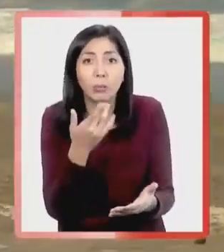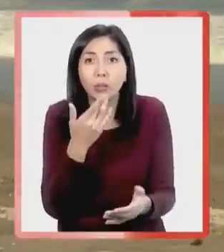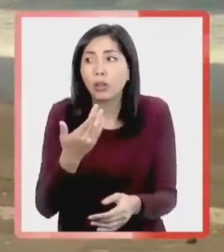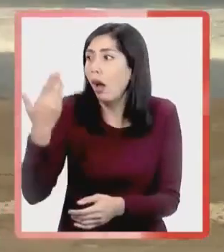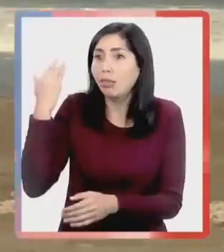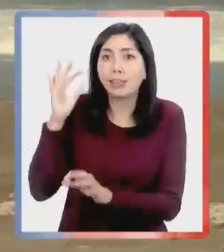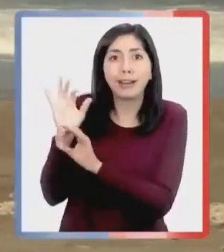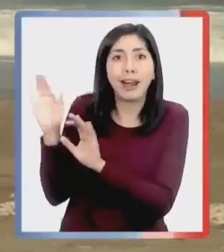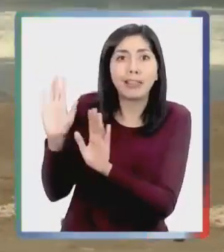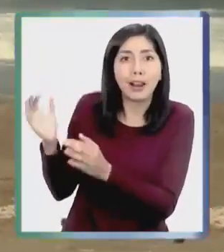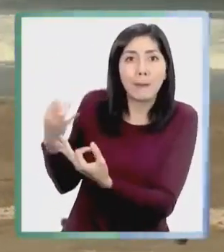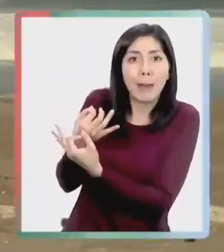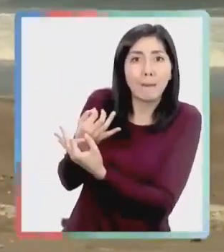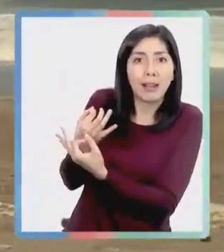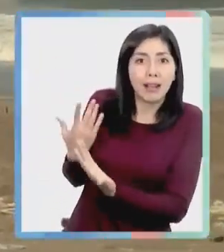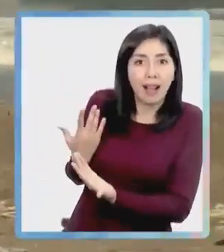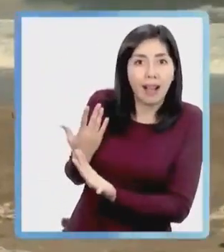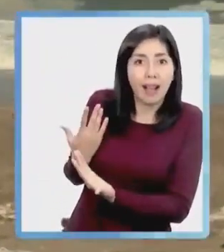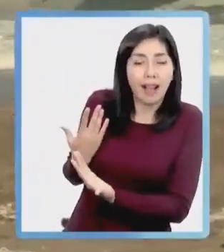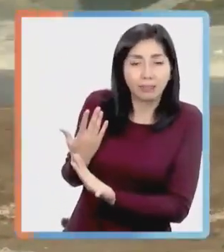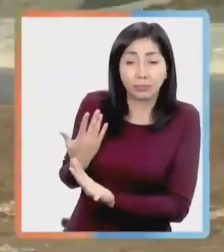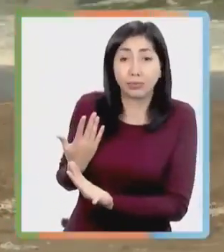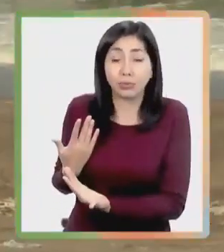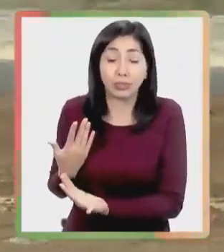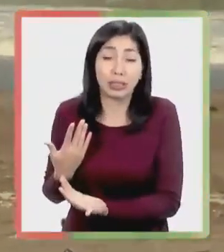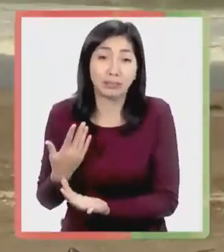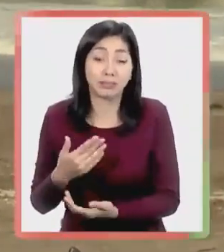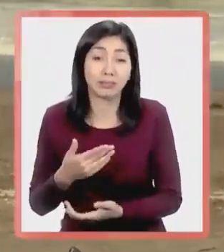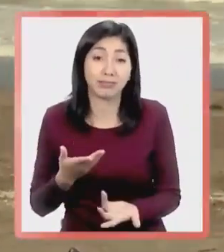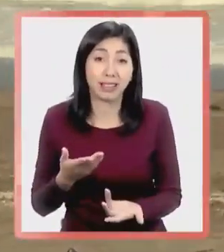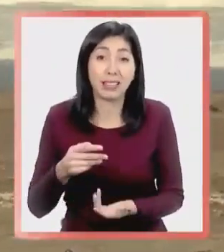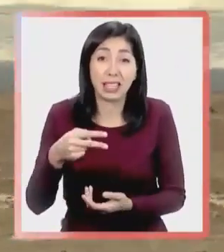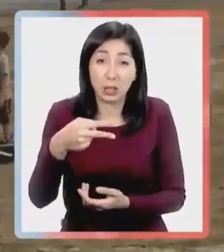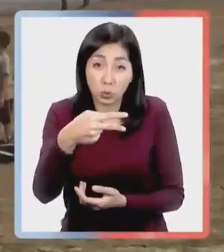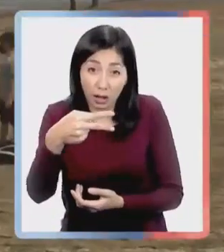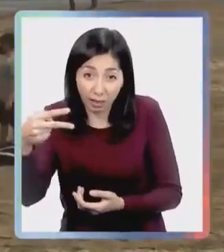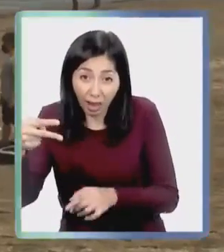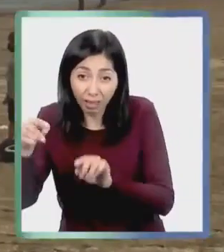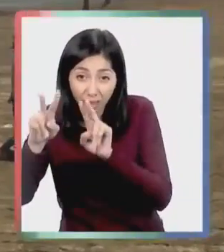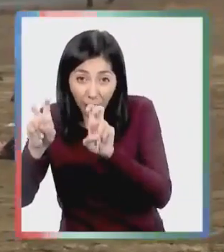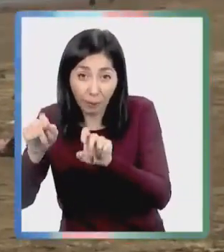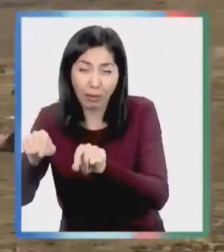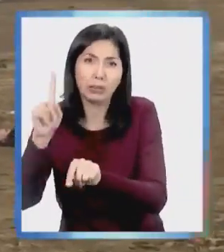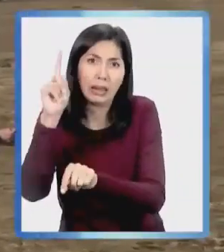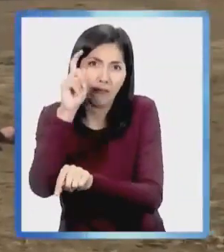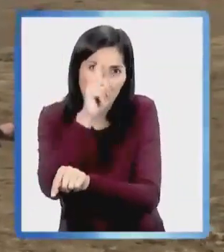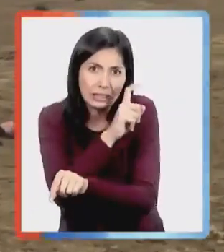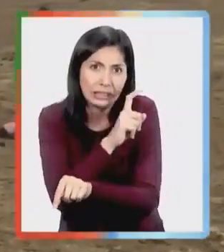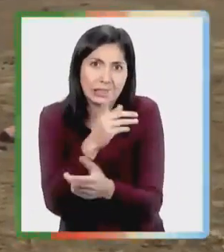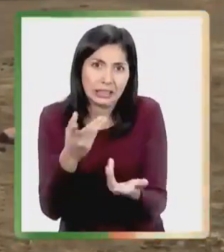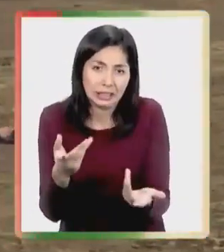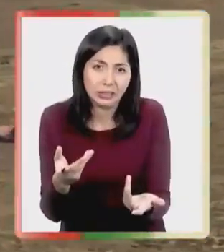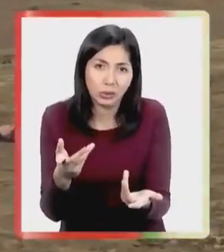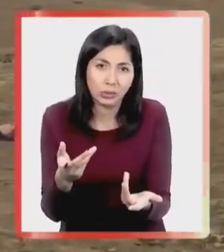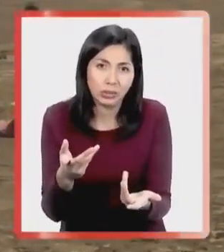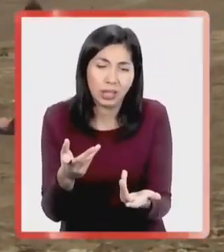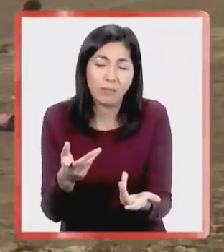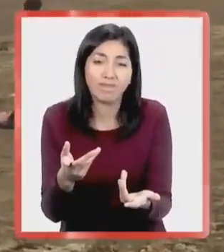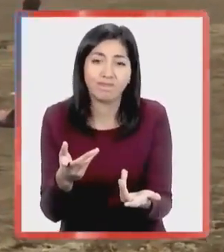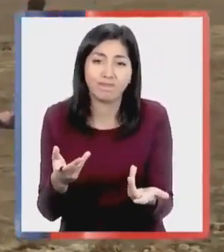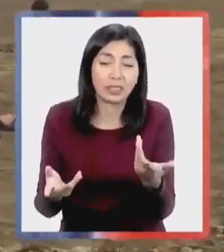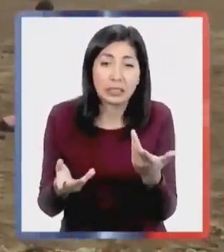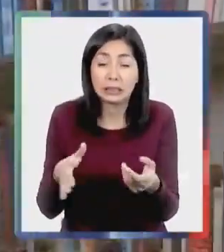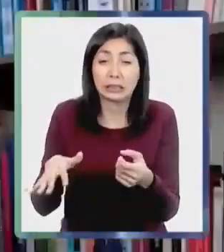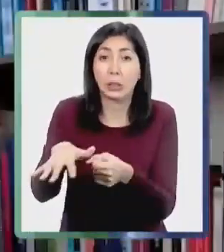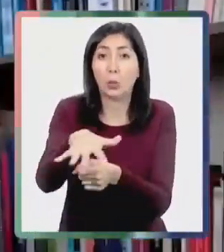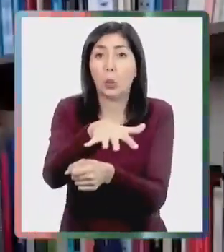nos enseñó. Si la maternidad y la paternidad ya son difíciles y la sexualidad es compleja de abordar, sumemos 1 más 1, digamos, y terminamos